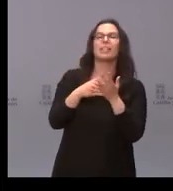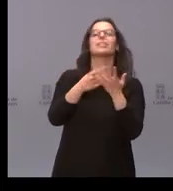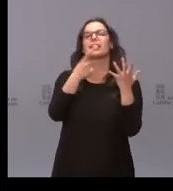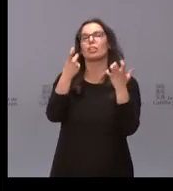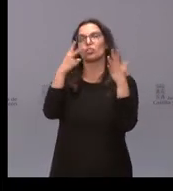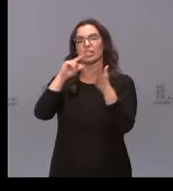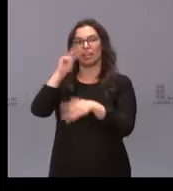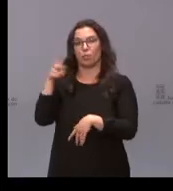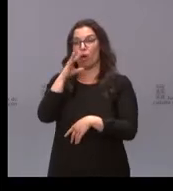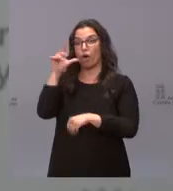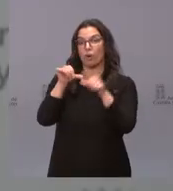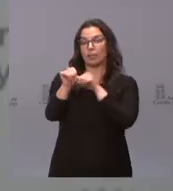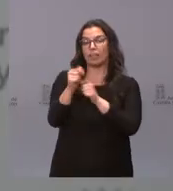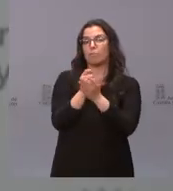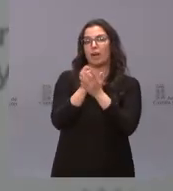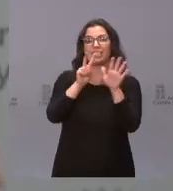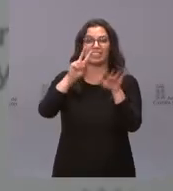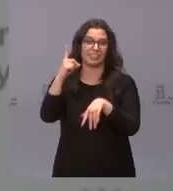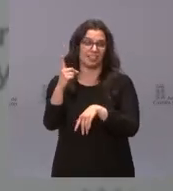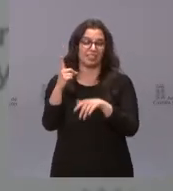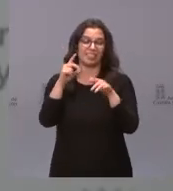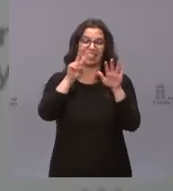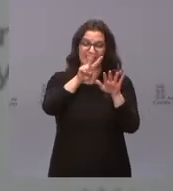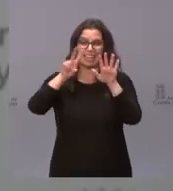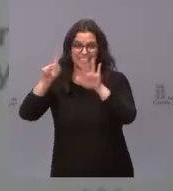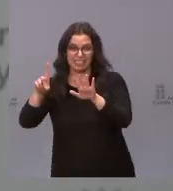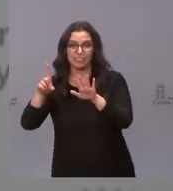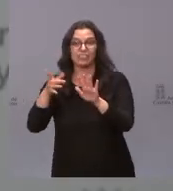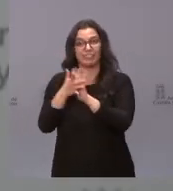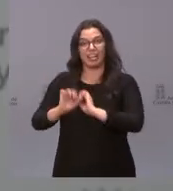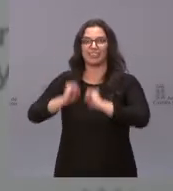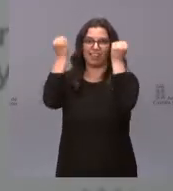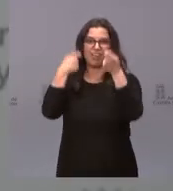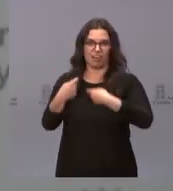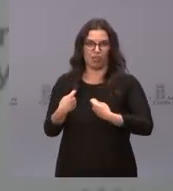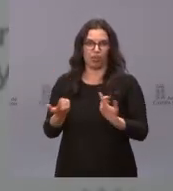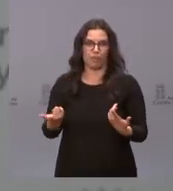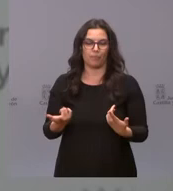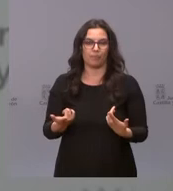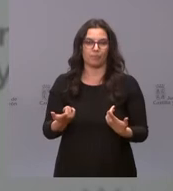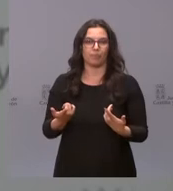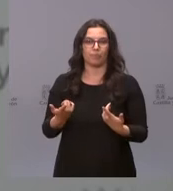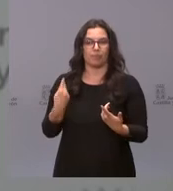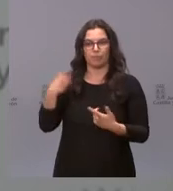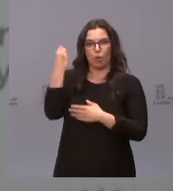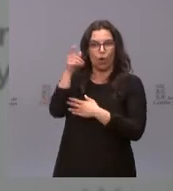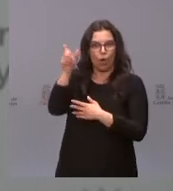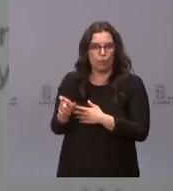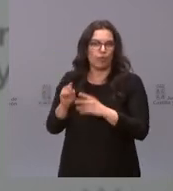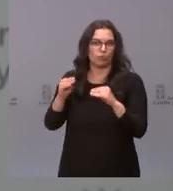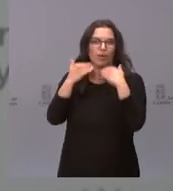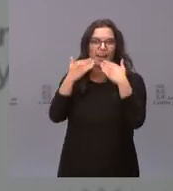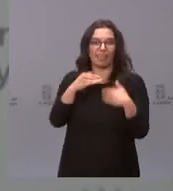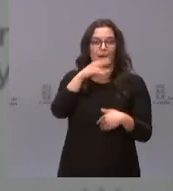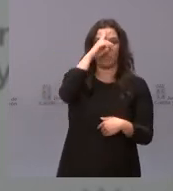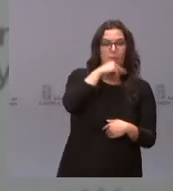a partir de ahora 76 euros lo que permitiría eso lógicamente salvar este negocio salvar este negocio que desarrolla este joven gracias a la donación